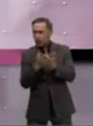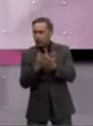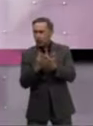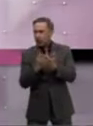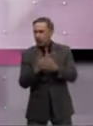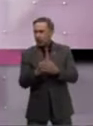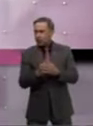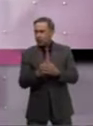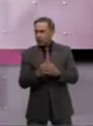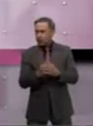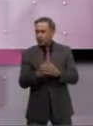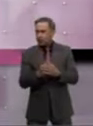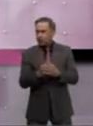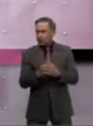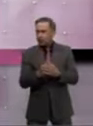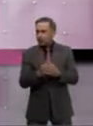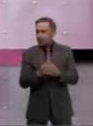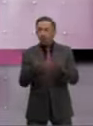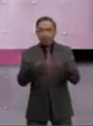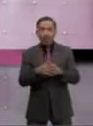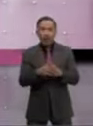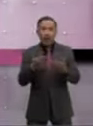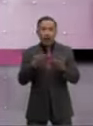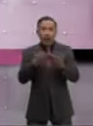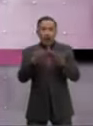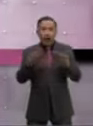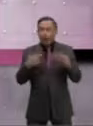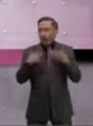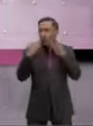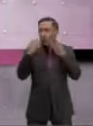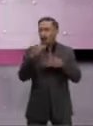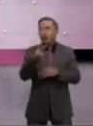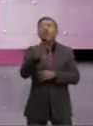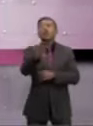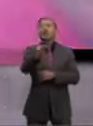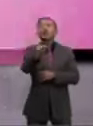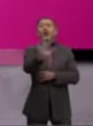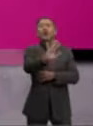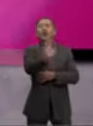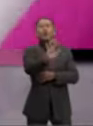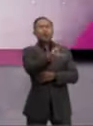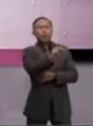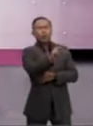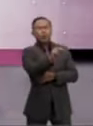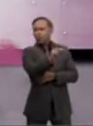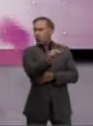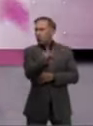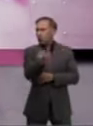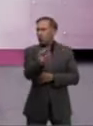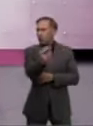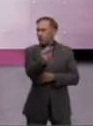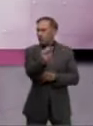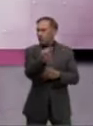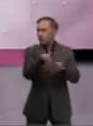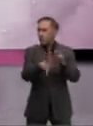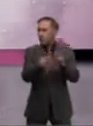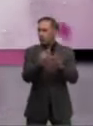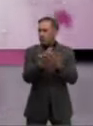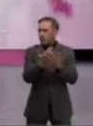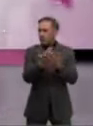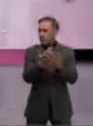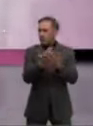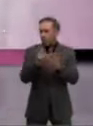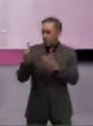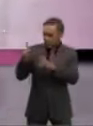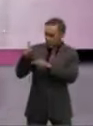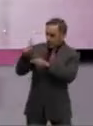totales. Bueno, ya estamos viendo que también la moderación está teniendo una participación. Aquí, ahorita